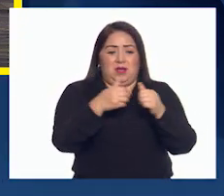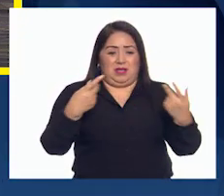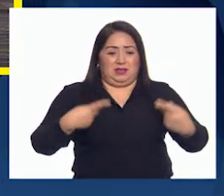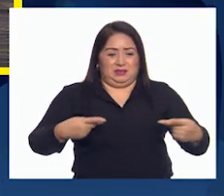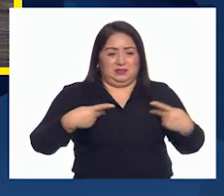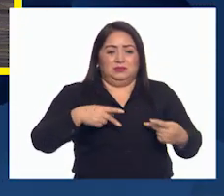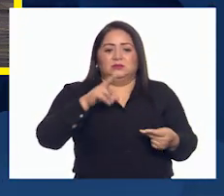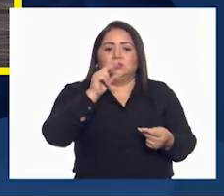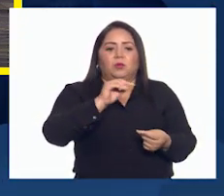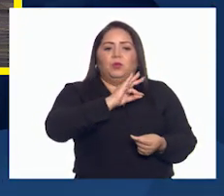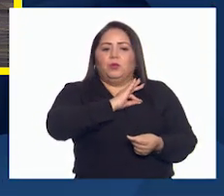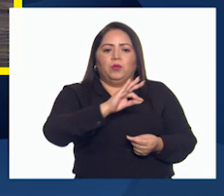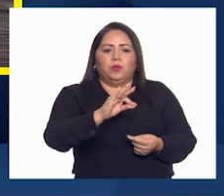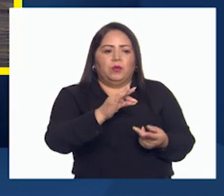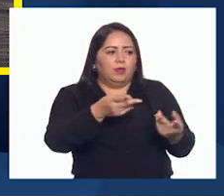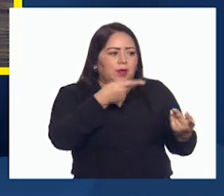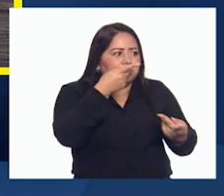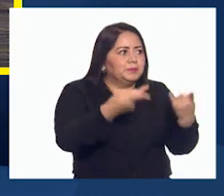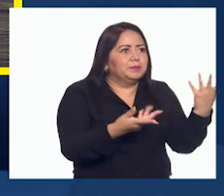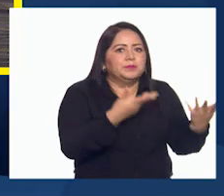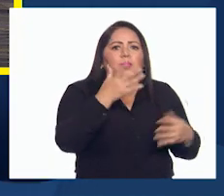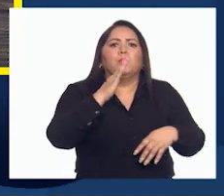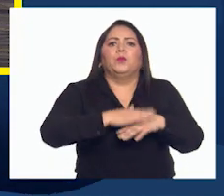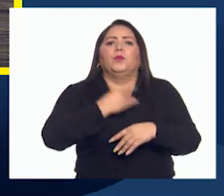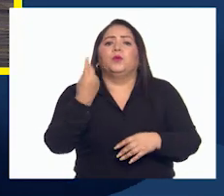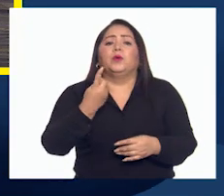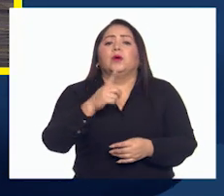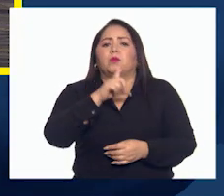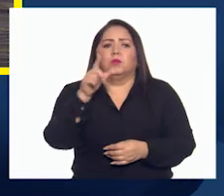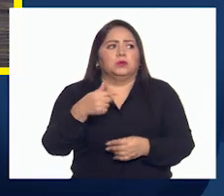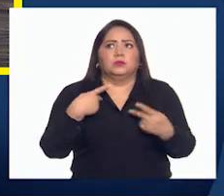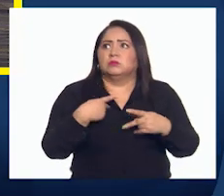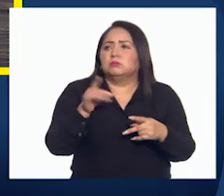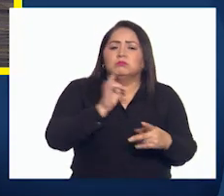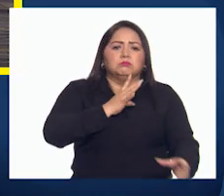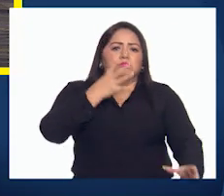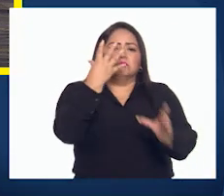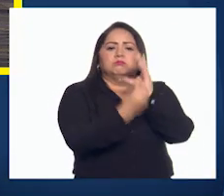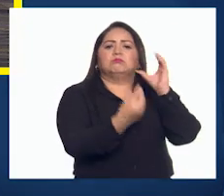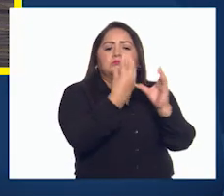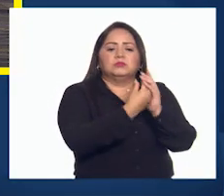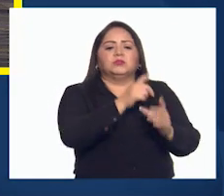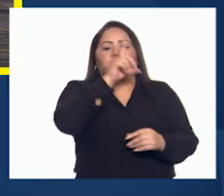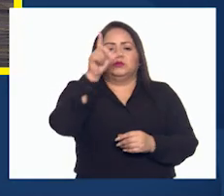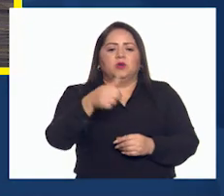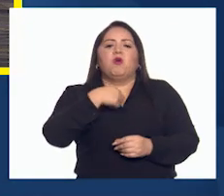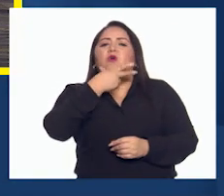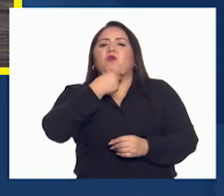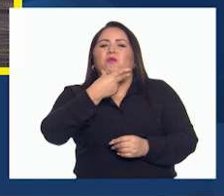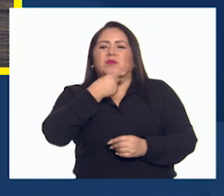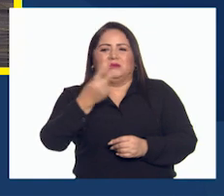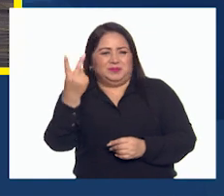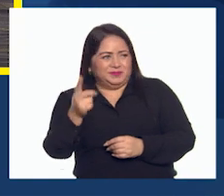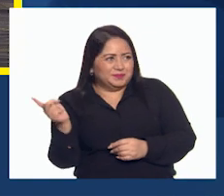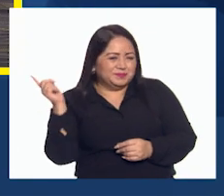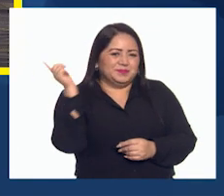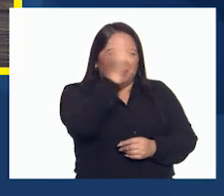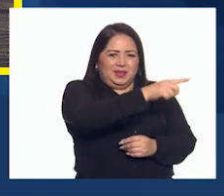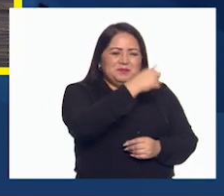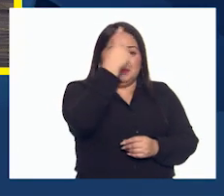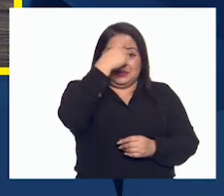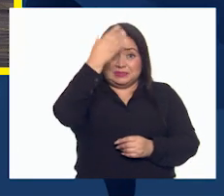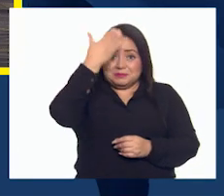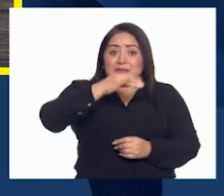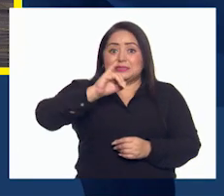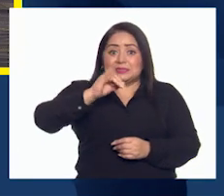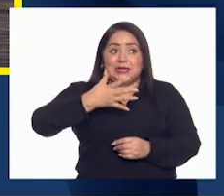de las cuales no podía haber habla, porque luego huían todos. Envié 2 hombres por la tierra, para saber